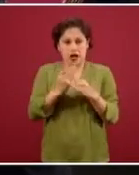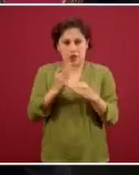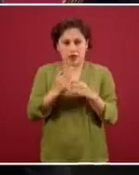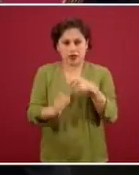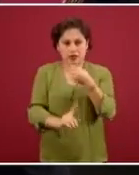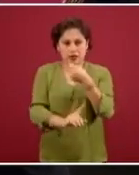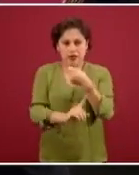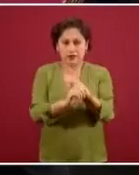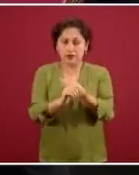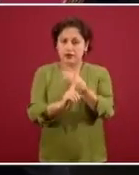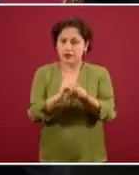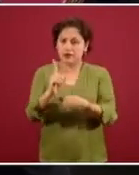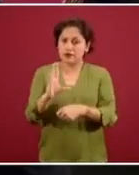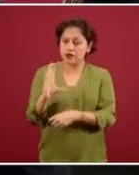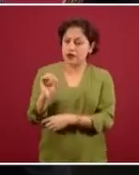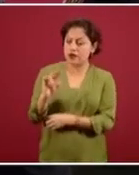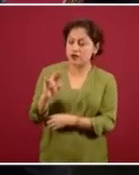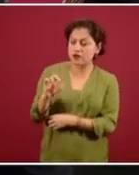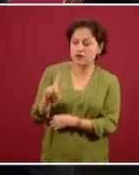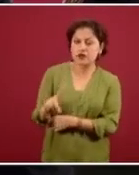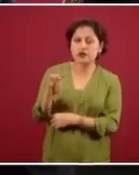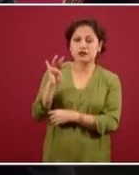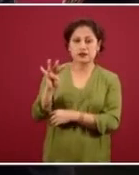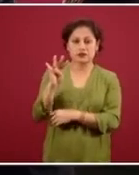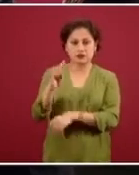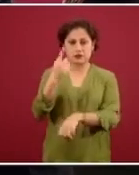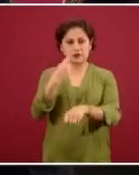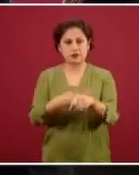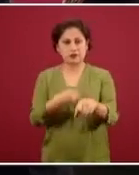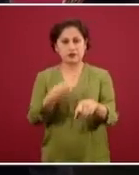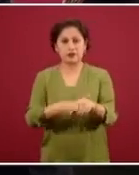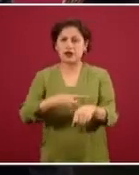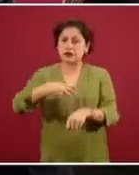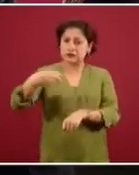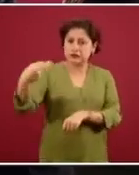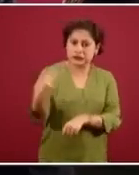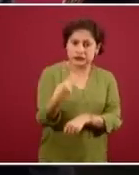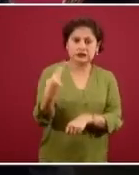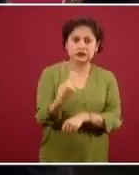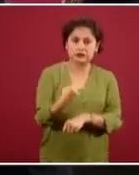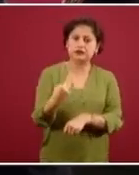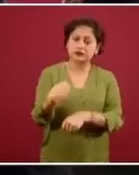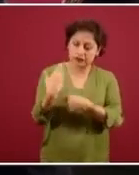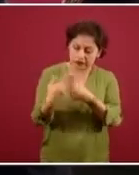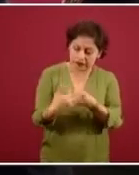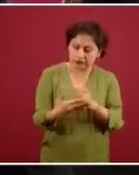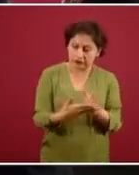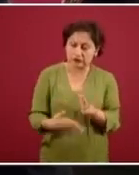COVID-19, pero estas necesidades transfusionales van a seguir más allá de COVID-19.